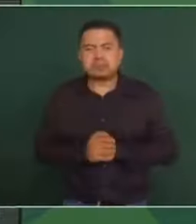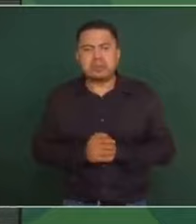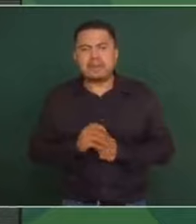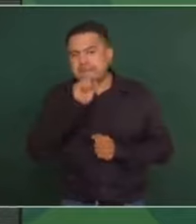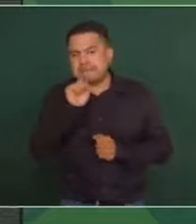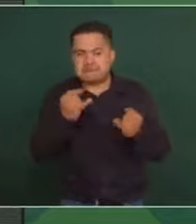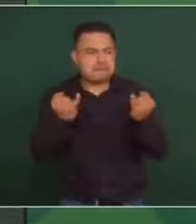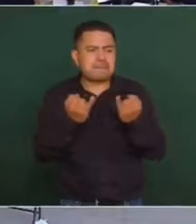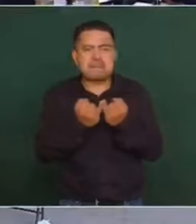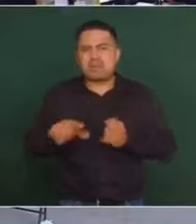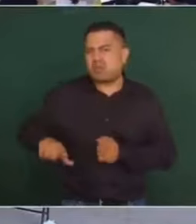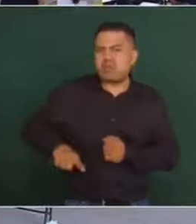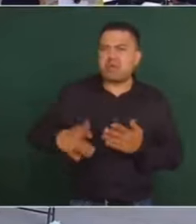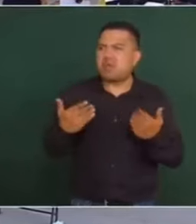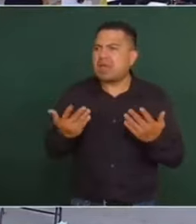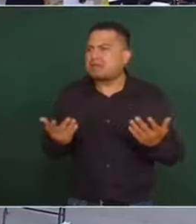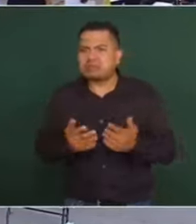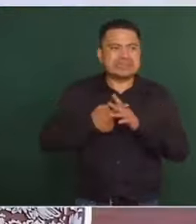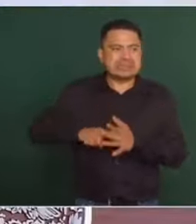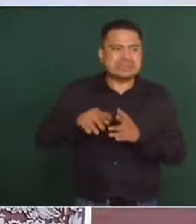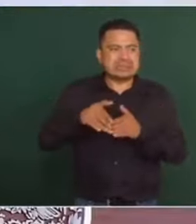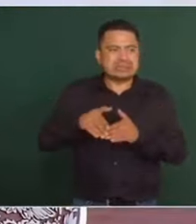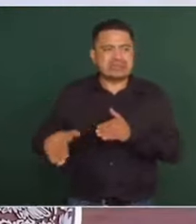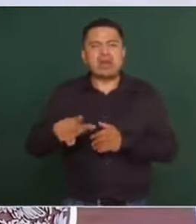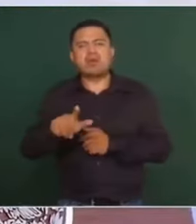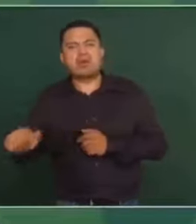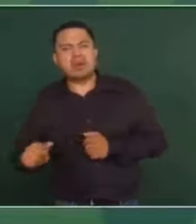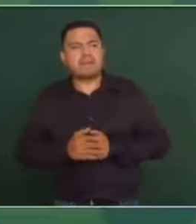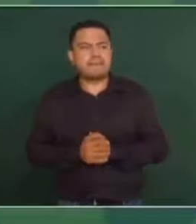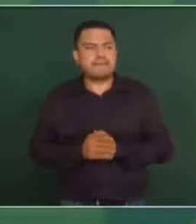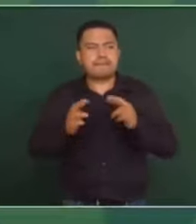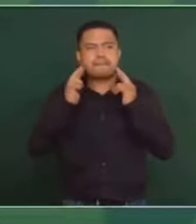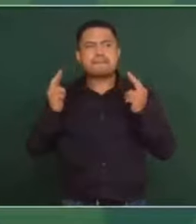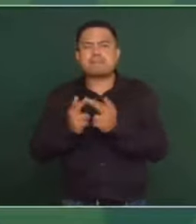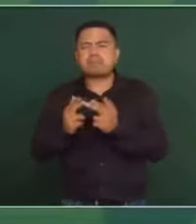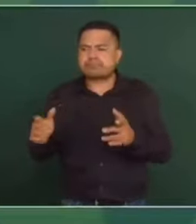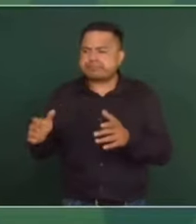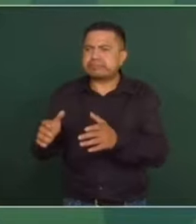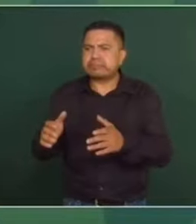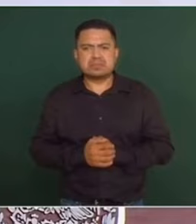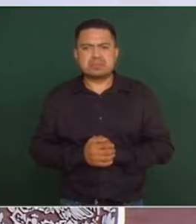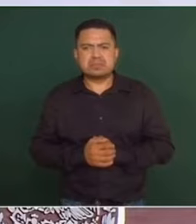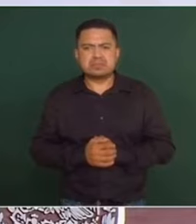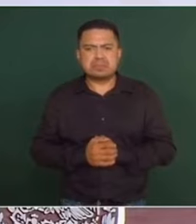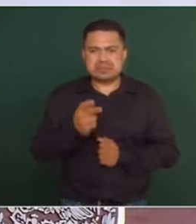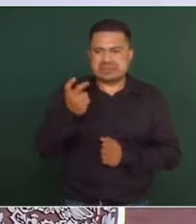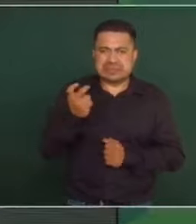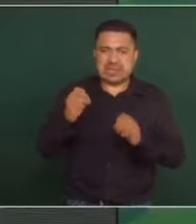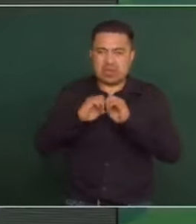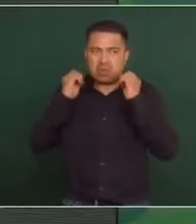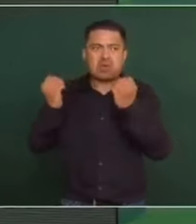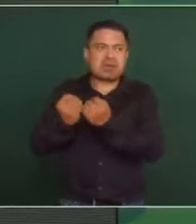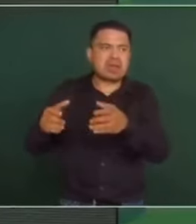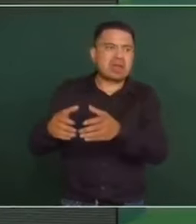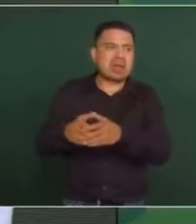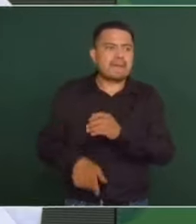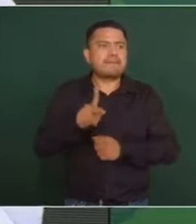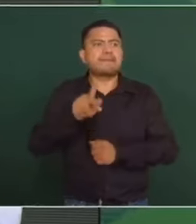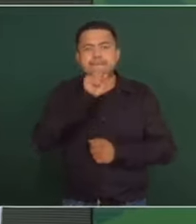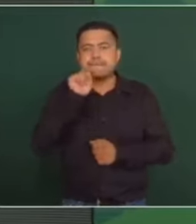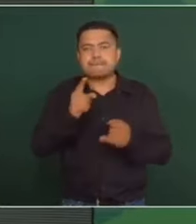ni el Estado aparece. Luego se reúnen con Peña, de esta organización, pero